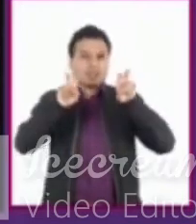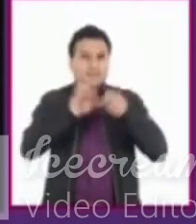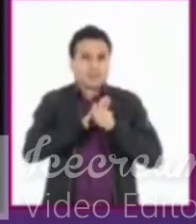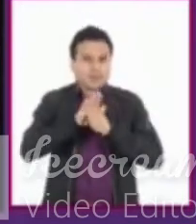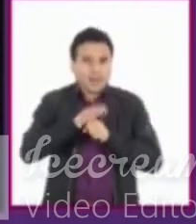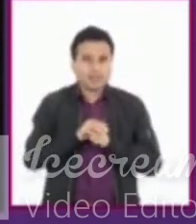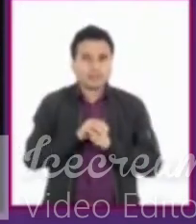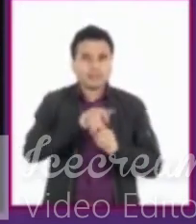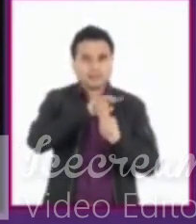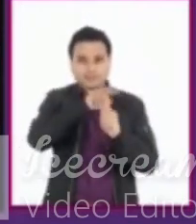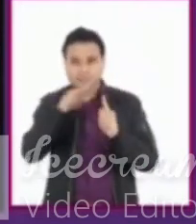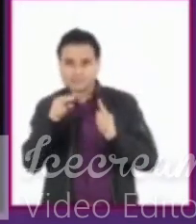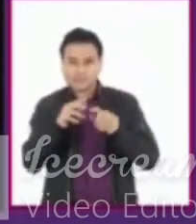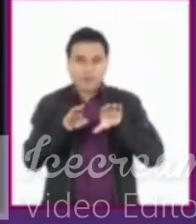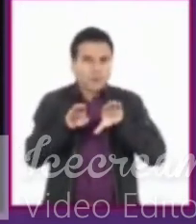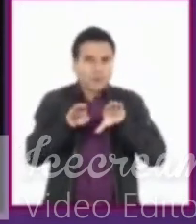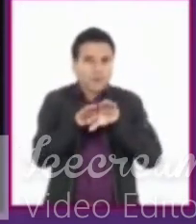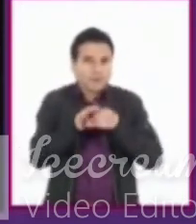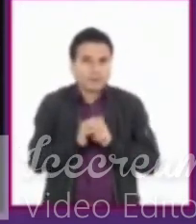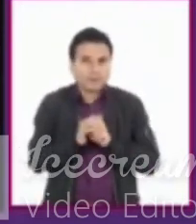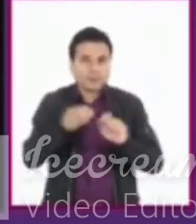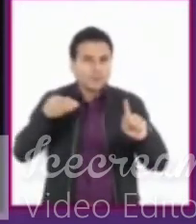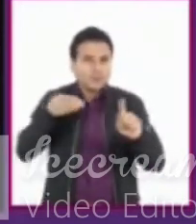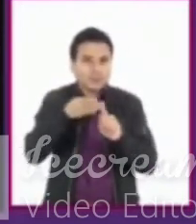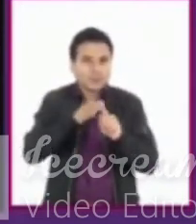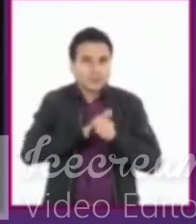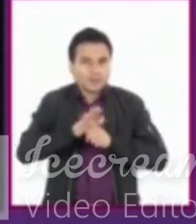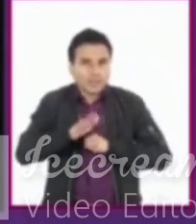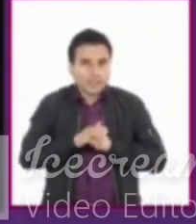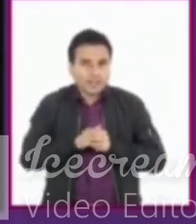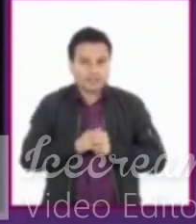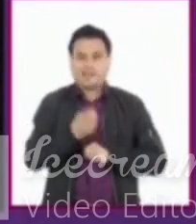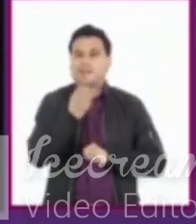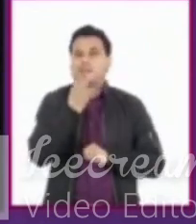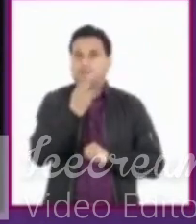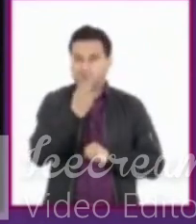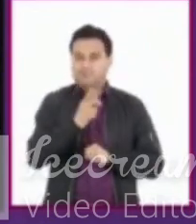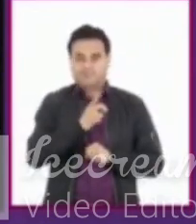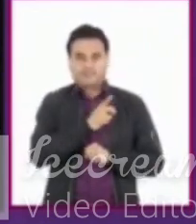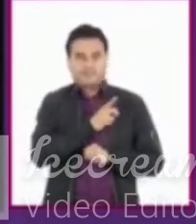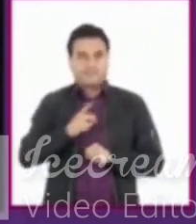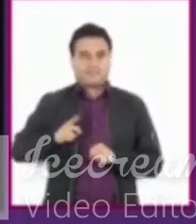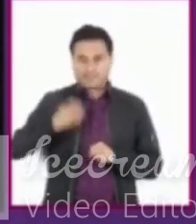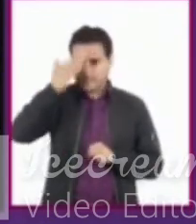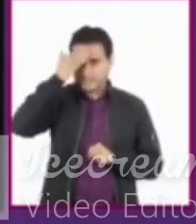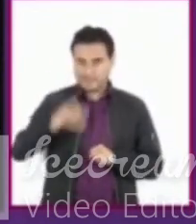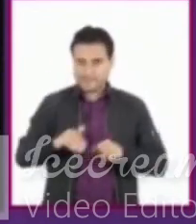abordar y con qué intención, ¿no? Es decir, como cuál es finalmente